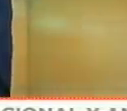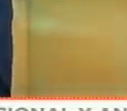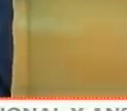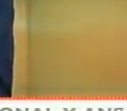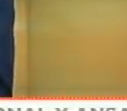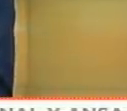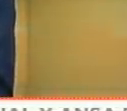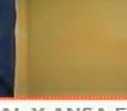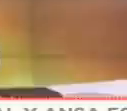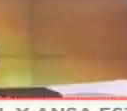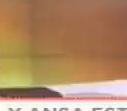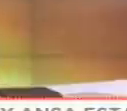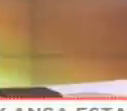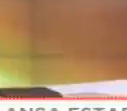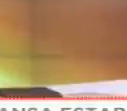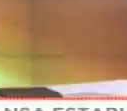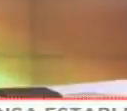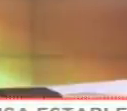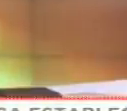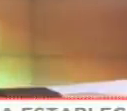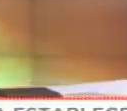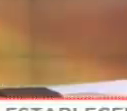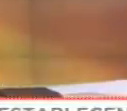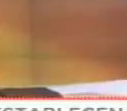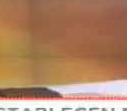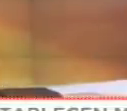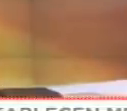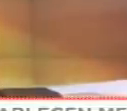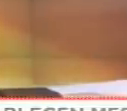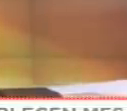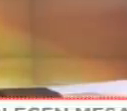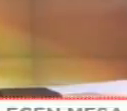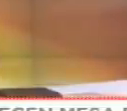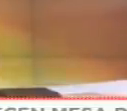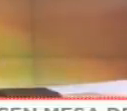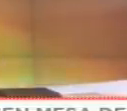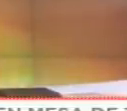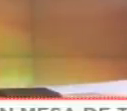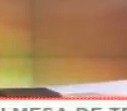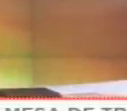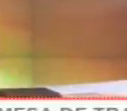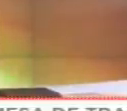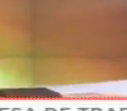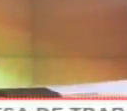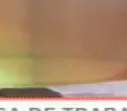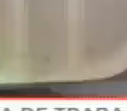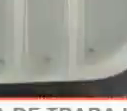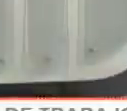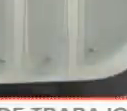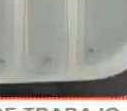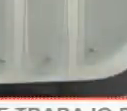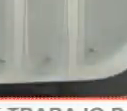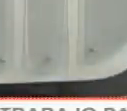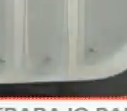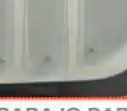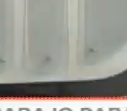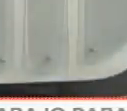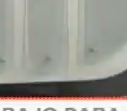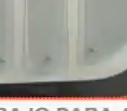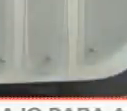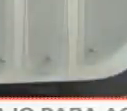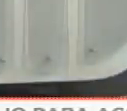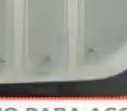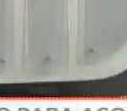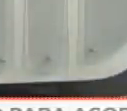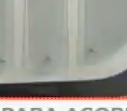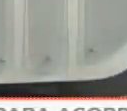Jorge Rodríguez, para hablar en detalle, vicepresidente, lo que ha sido sus declaraciones el día de hoy. Buenas noches, gracias por estar aquí. Conocer en